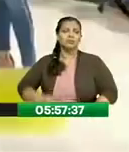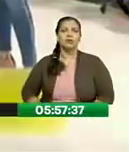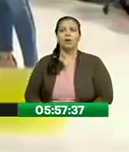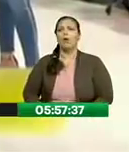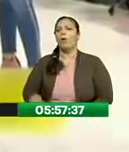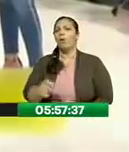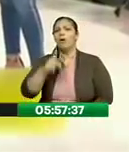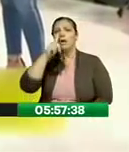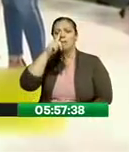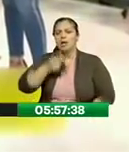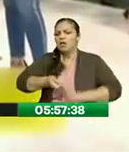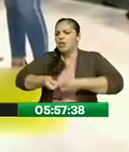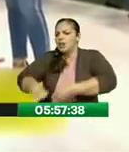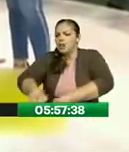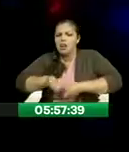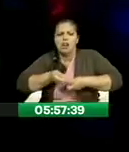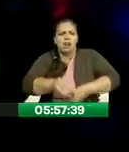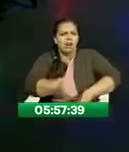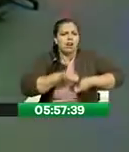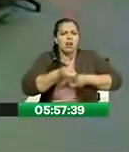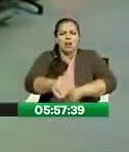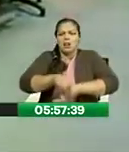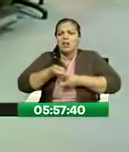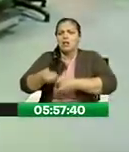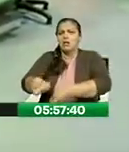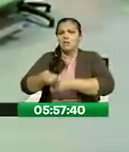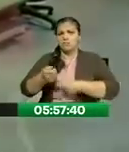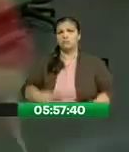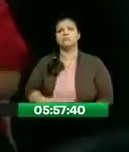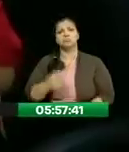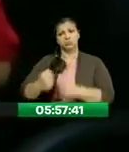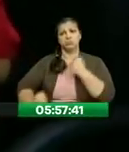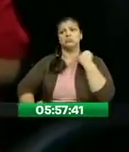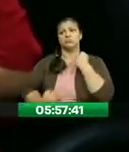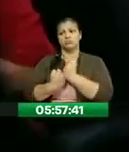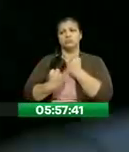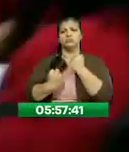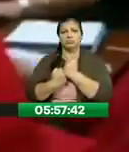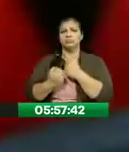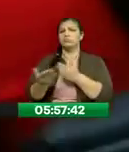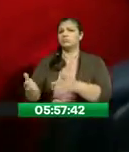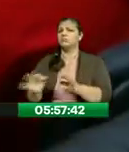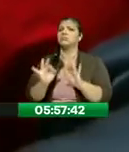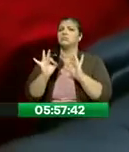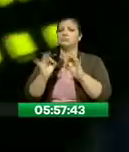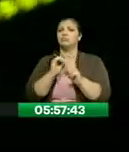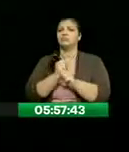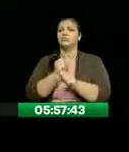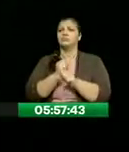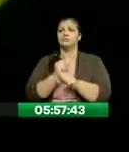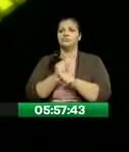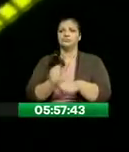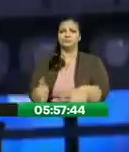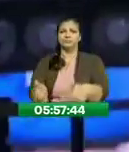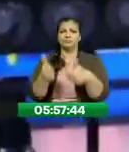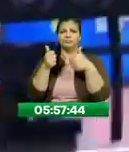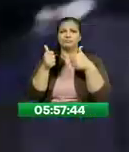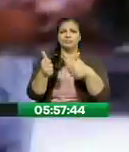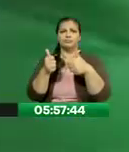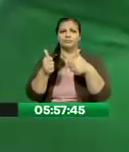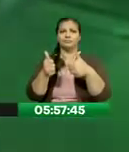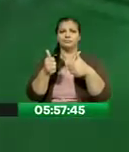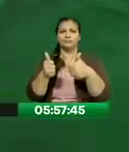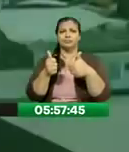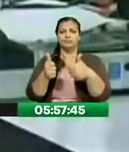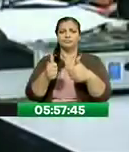el piso, porque son parte del canal y ayudan a crecer esta empresa. Así que aquí hay, de un